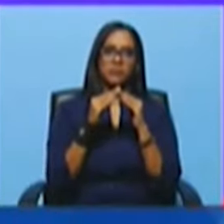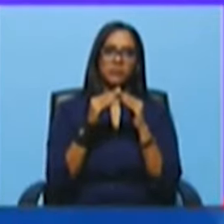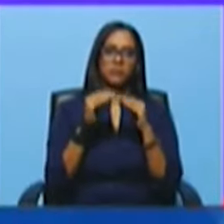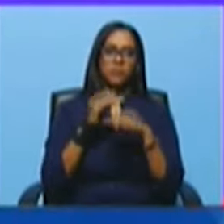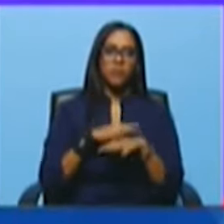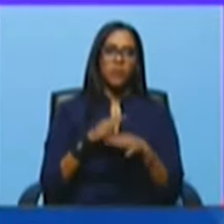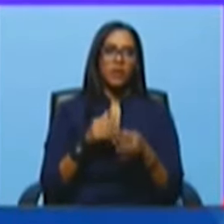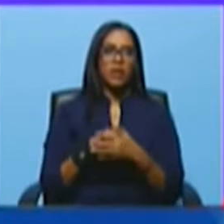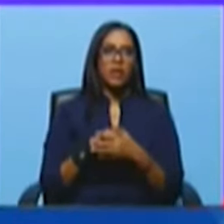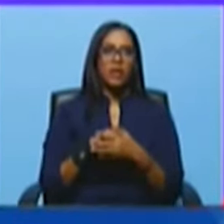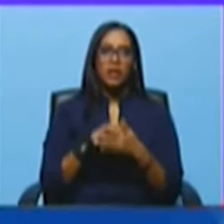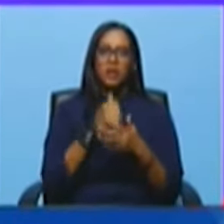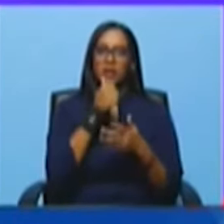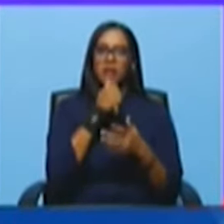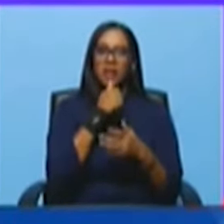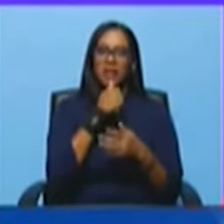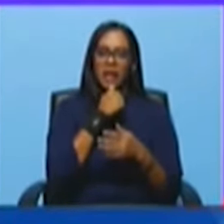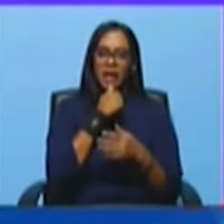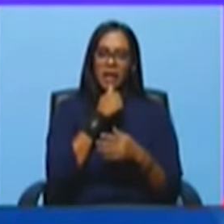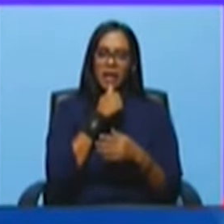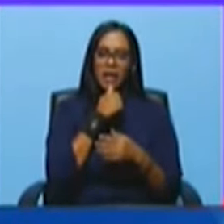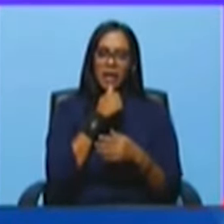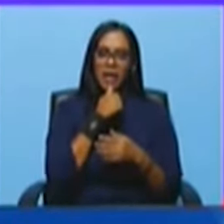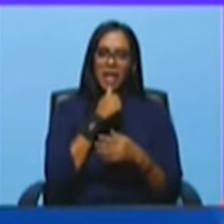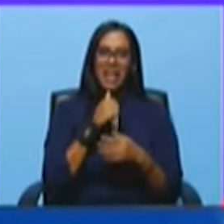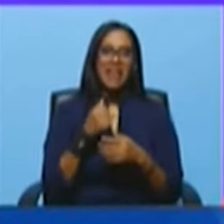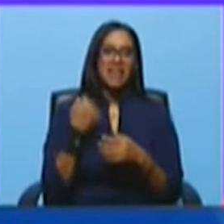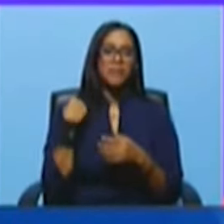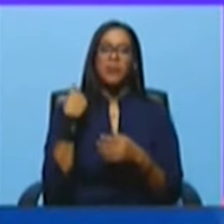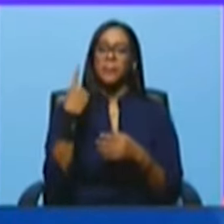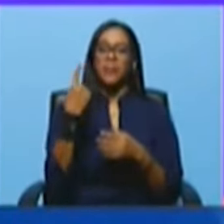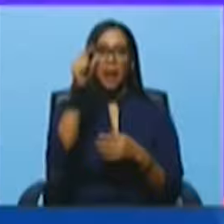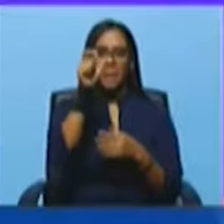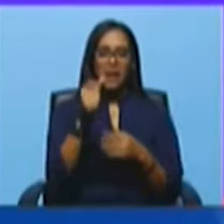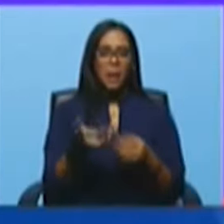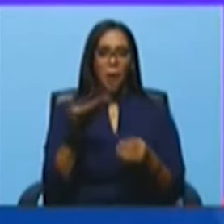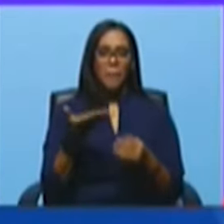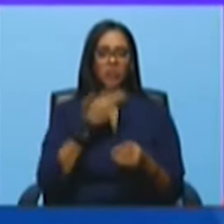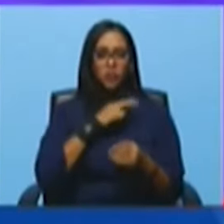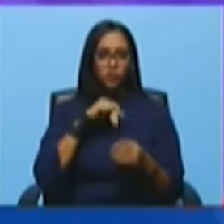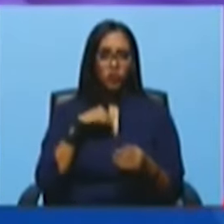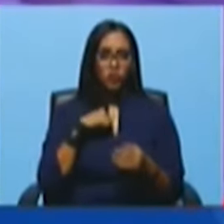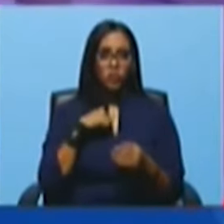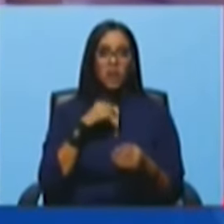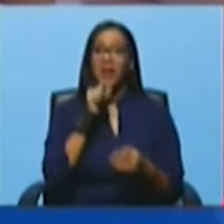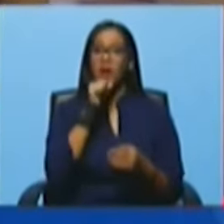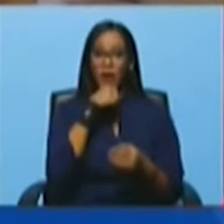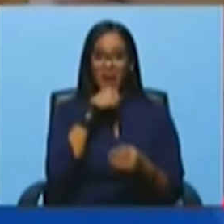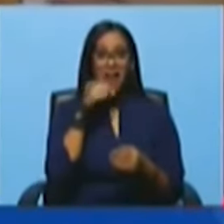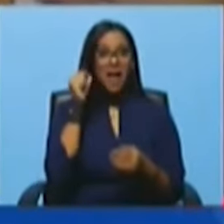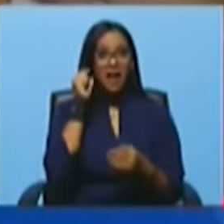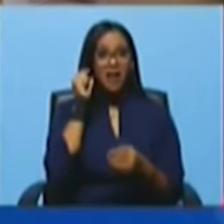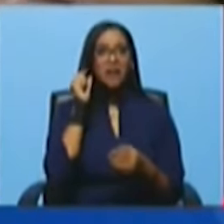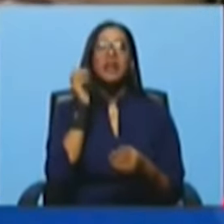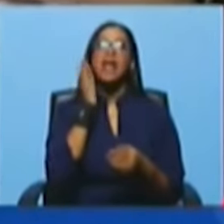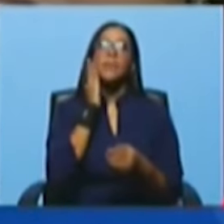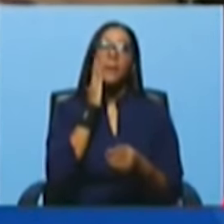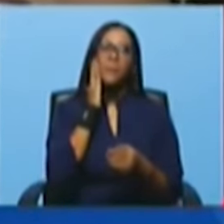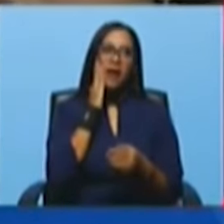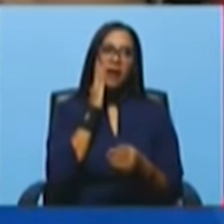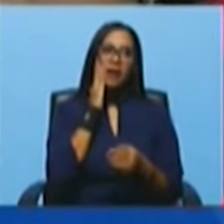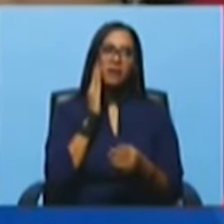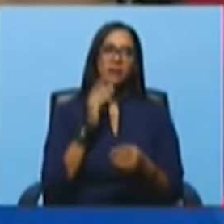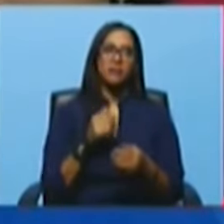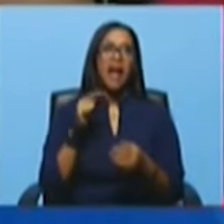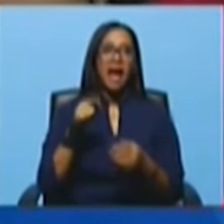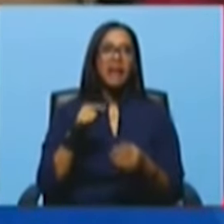porque ¿quién es el ser más influyente en nosotros cuando vamos creciendo? La abuela, la mamá,